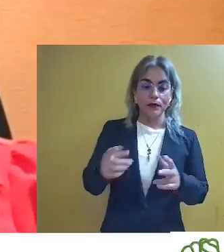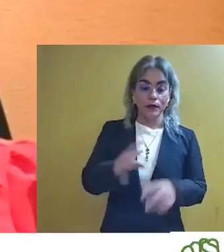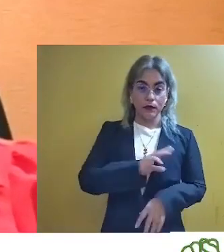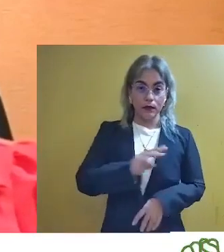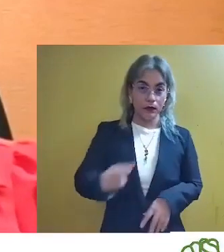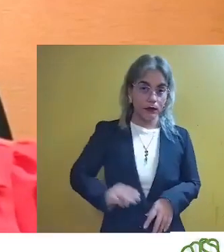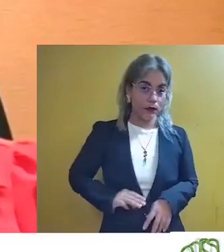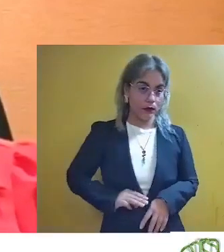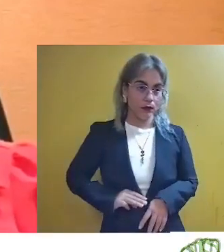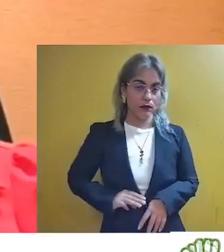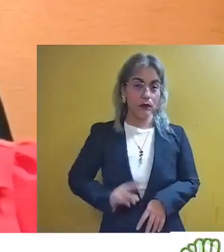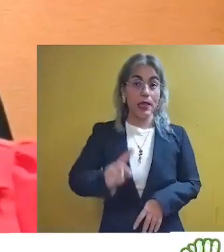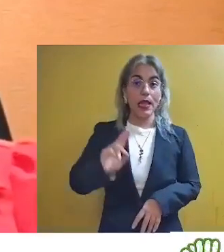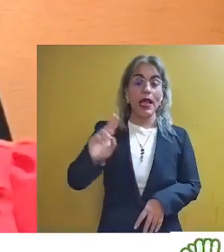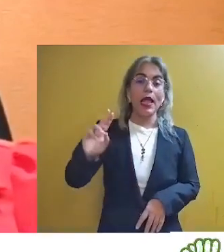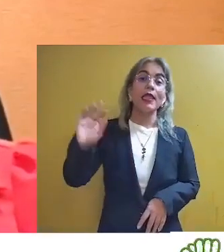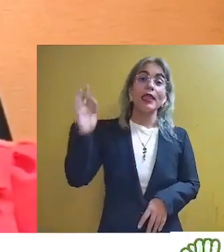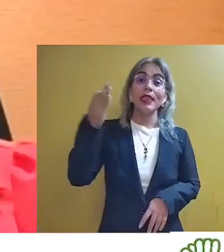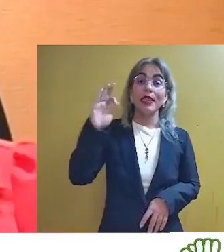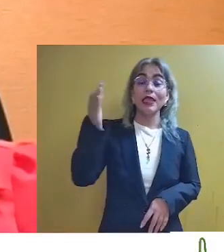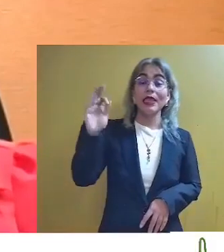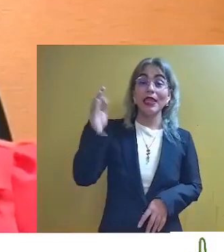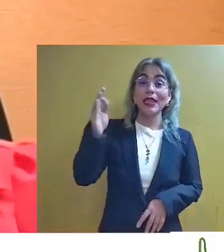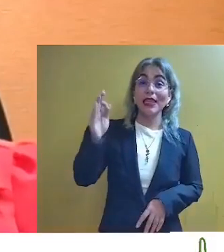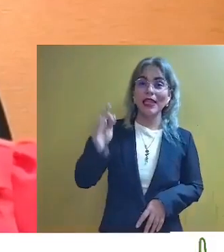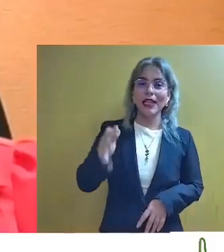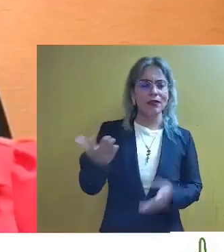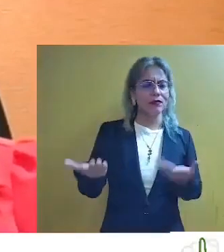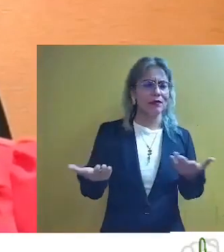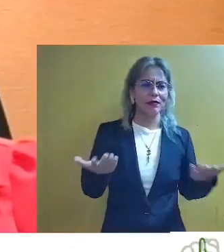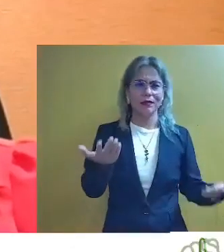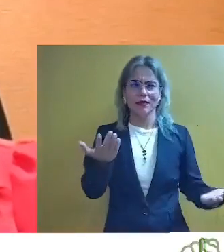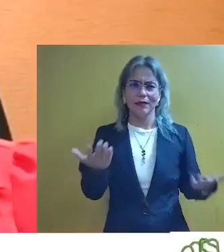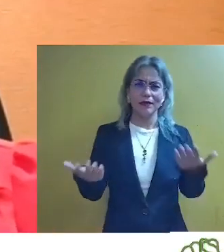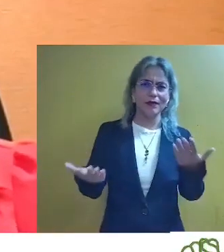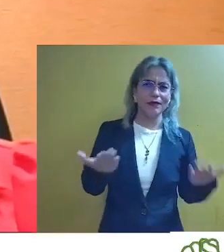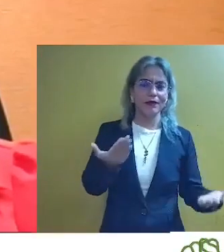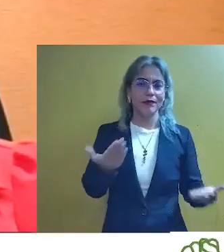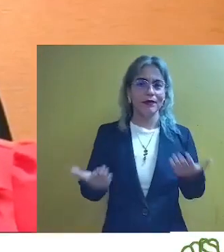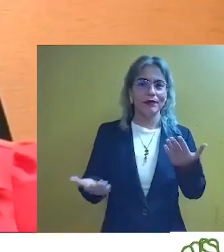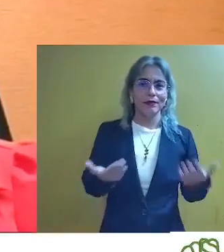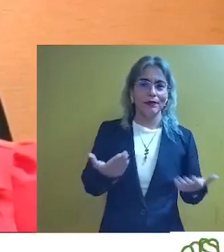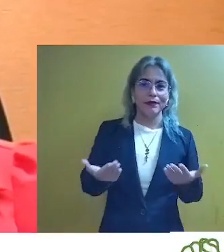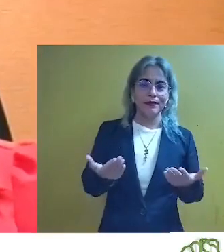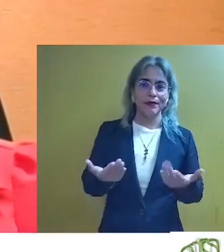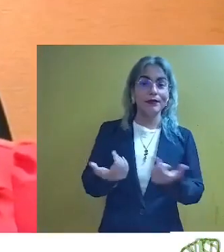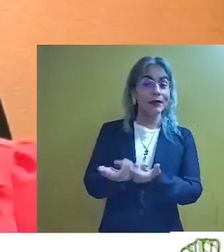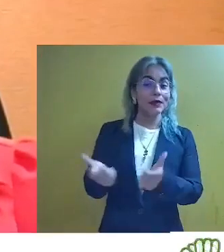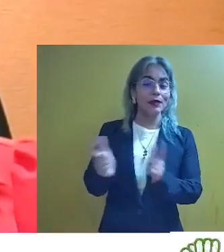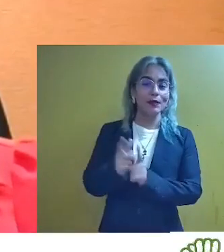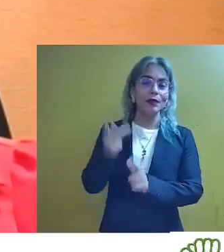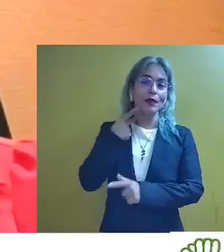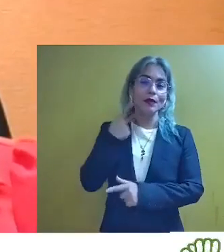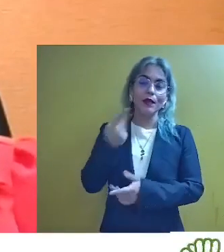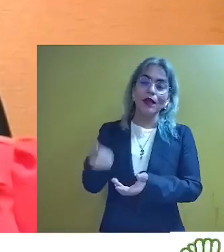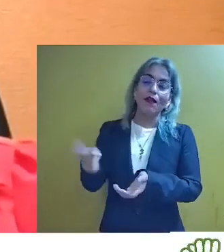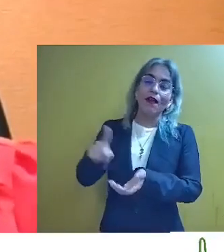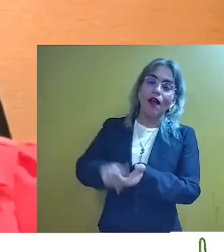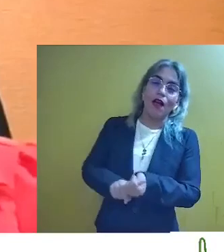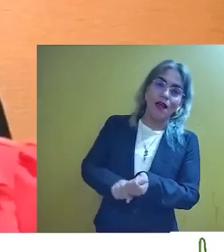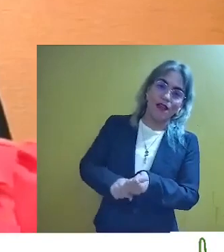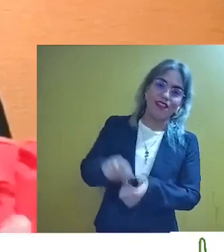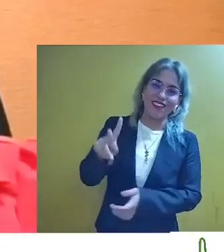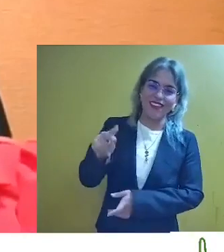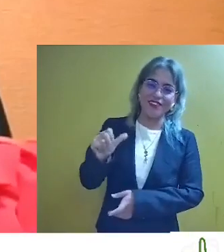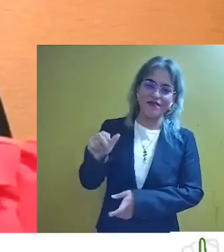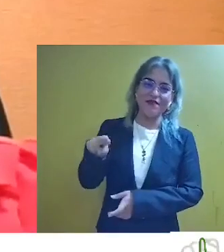tesorero nacional es coadyuvar con el contralor interno de este partido, y este contralor